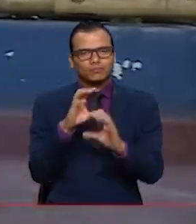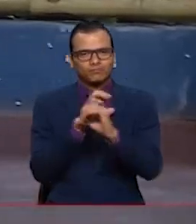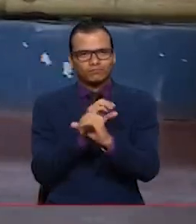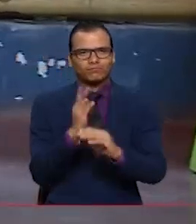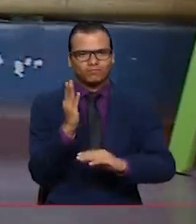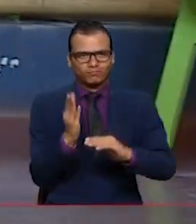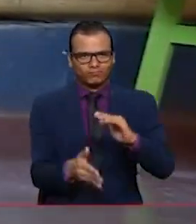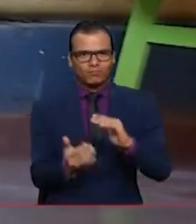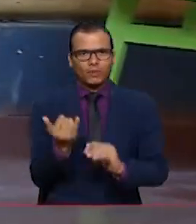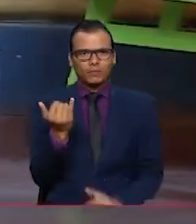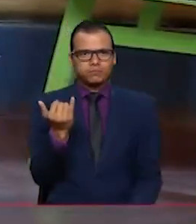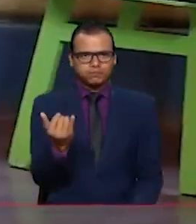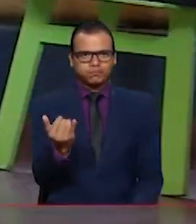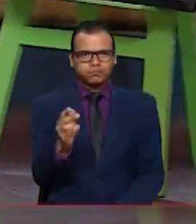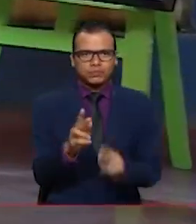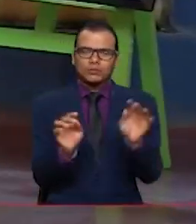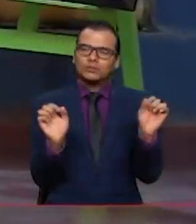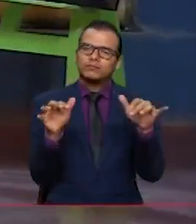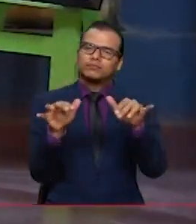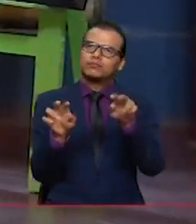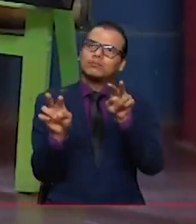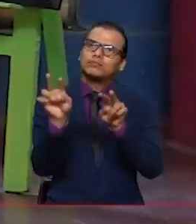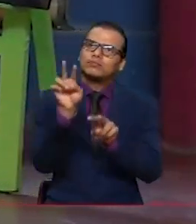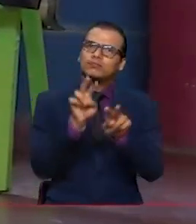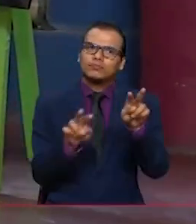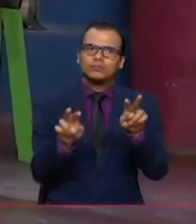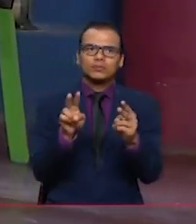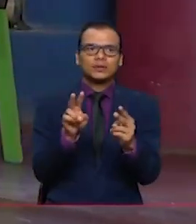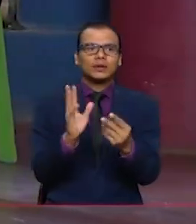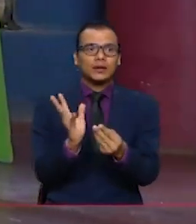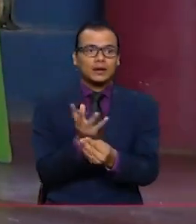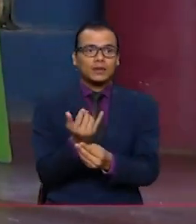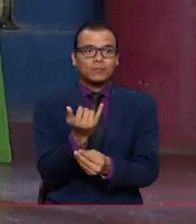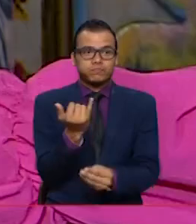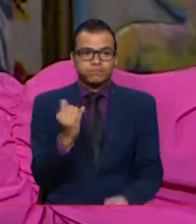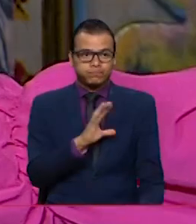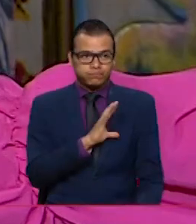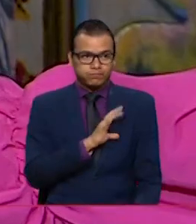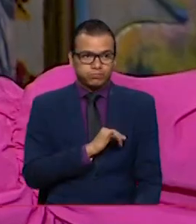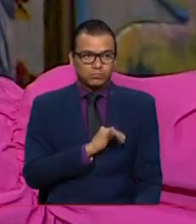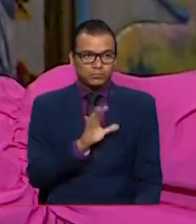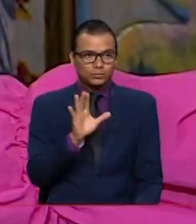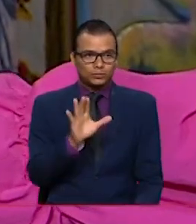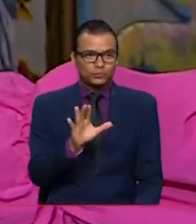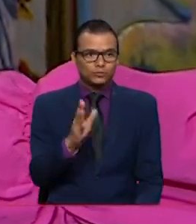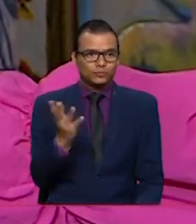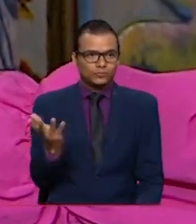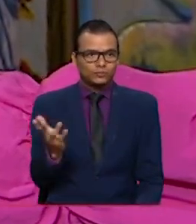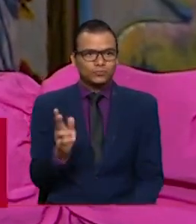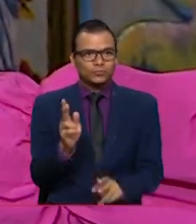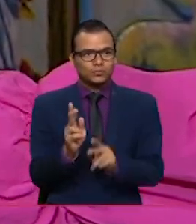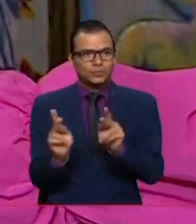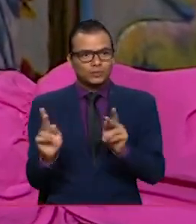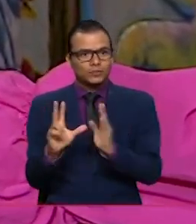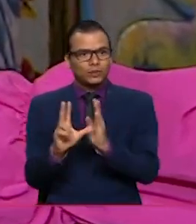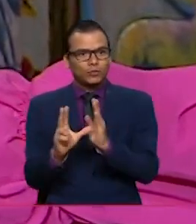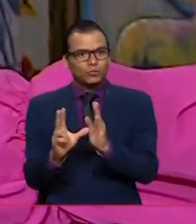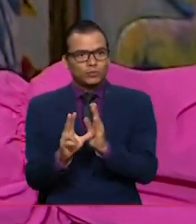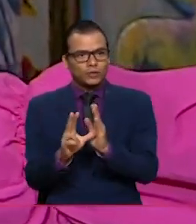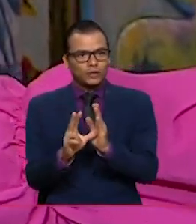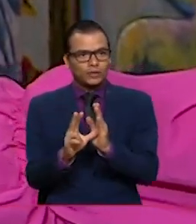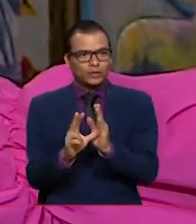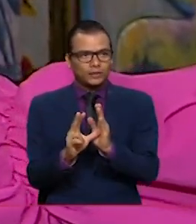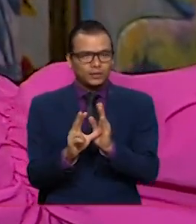turistas podrán apreciar lo mejor del arte en diferentes espacios de la ciudad. Tenemos muchísimos de nuestros huéspedes interesados, les hemos